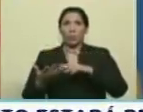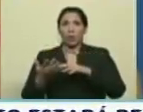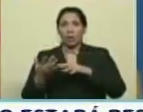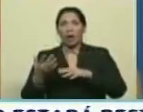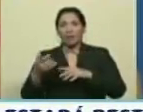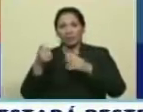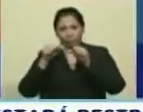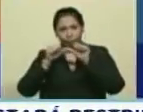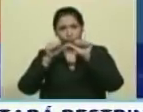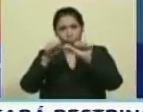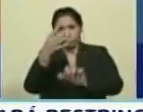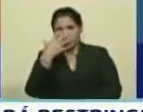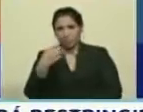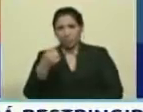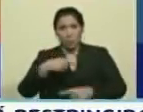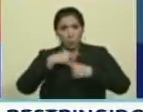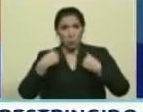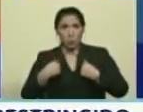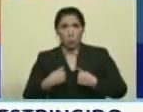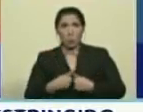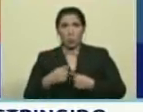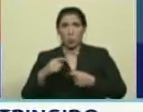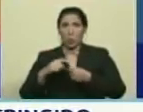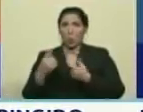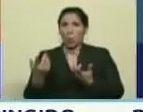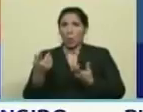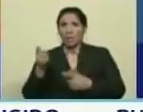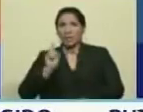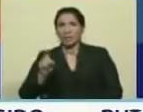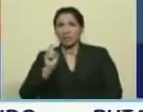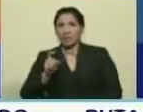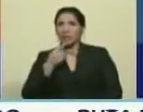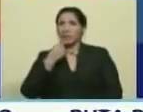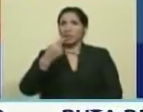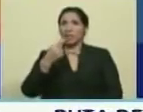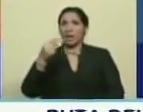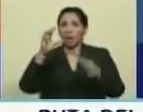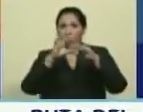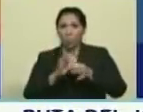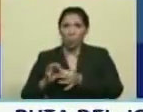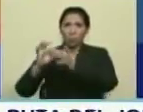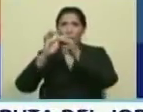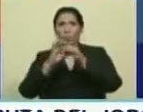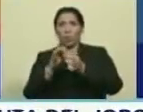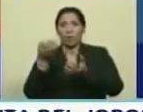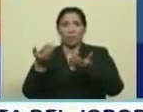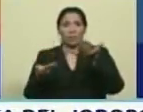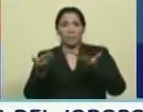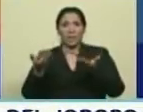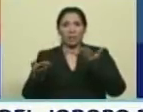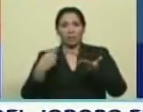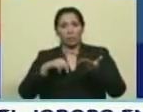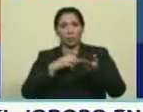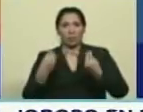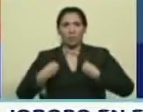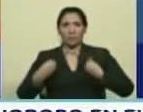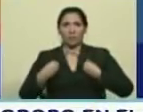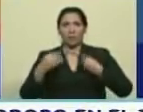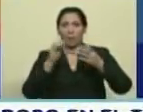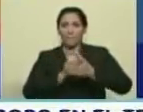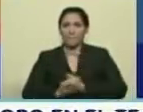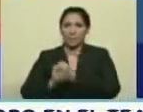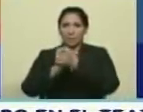entendimiento ni corazón mezquino necesita que se le diga que de la unión depende nuestra vida.